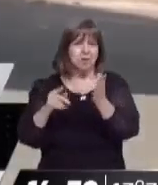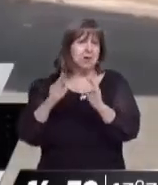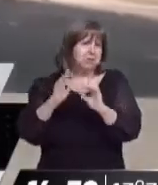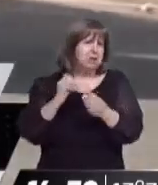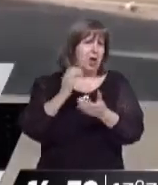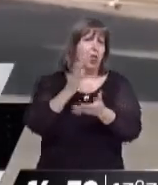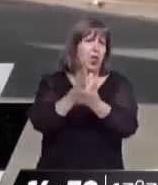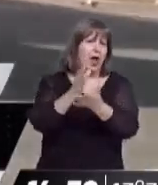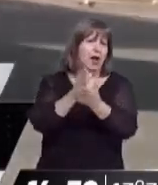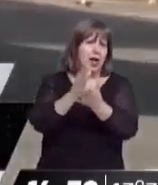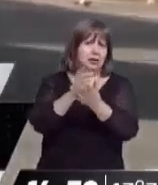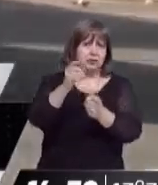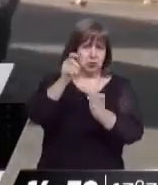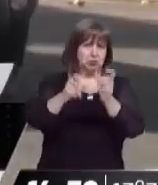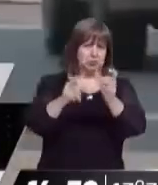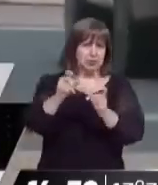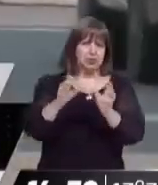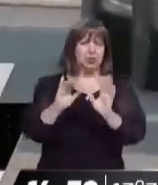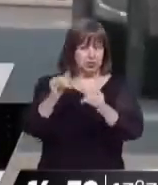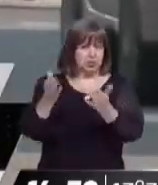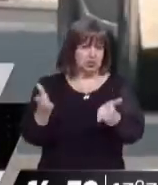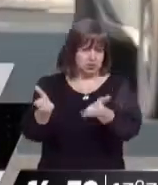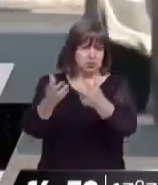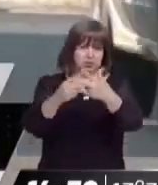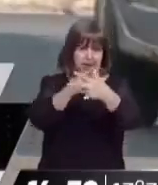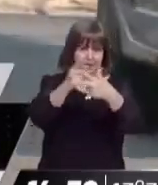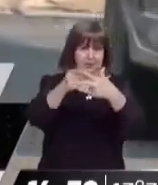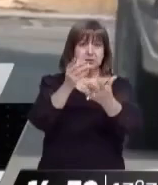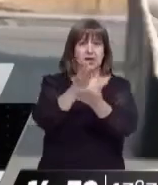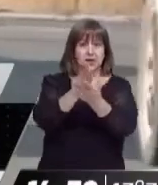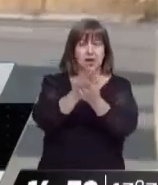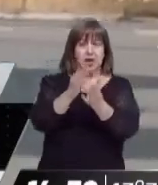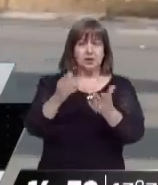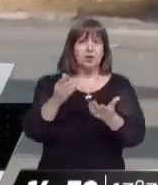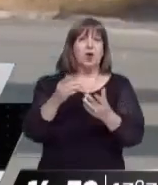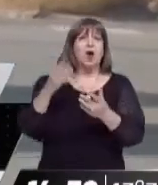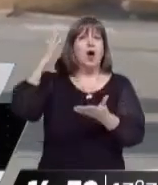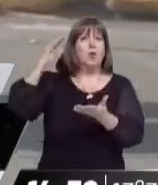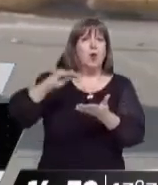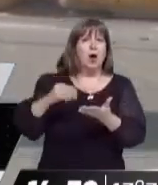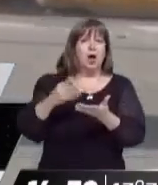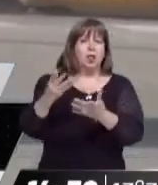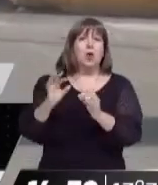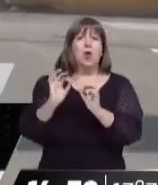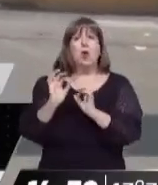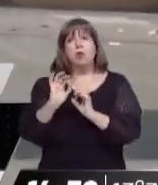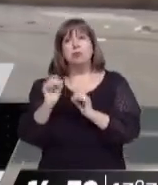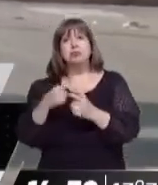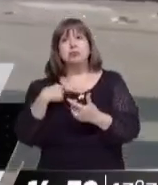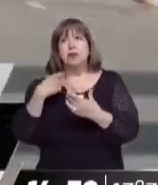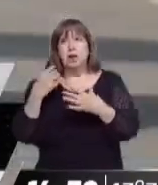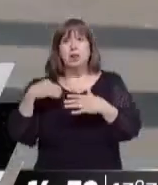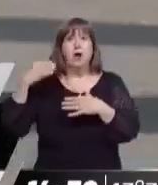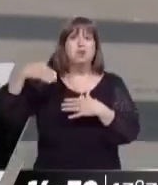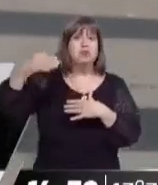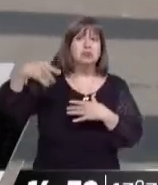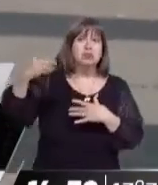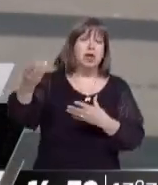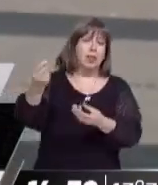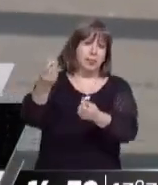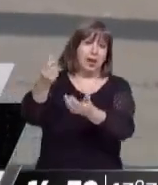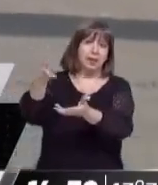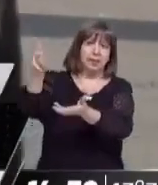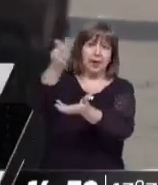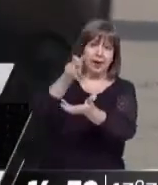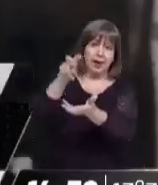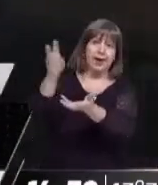ejercicio que han tenido ejercicio de sus funciones públicas, que hagan efectivo el pago y devuelvan lo que ha sido una estafa para